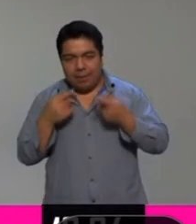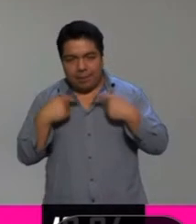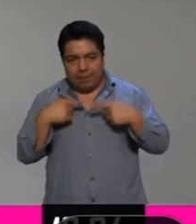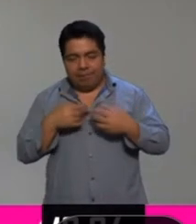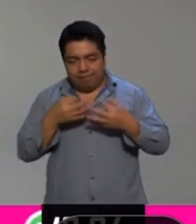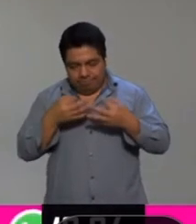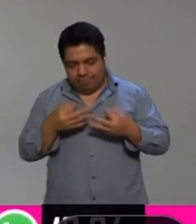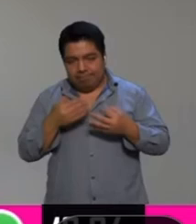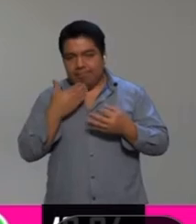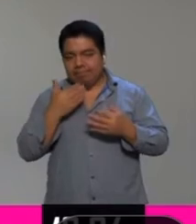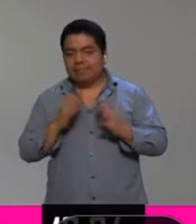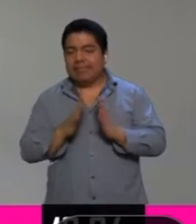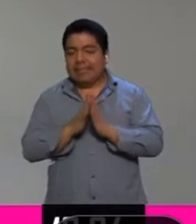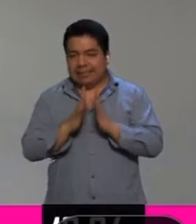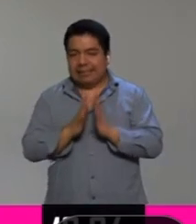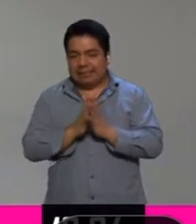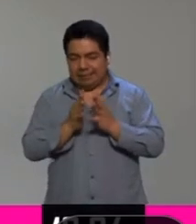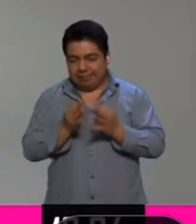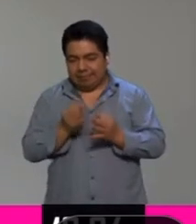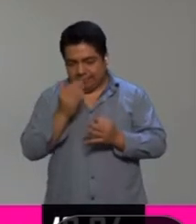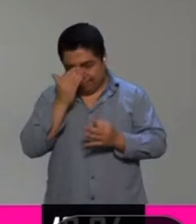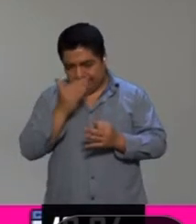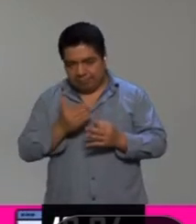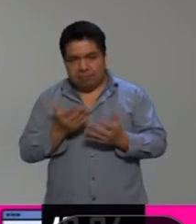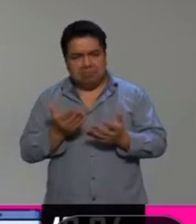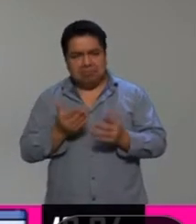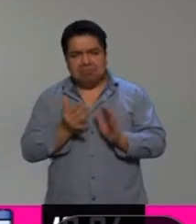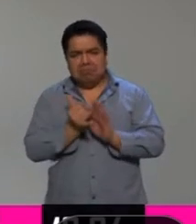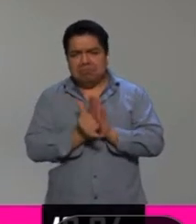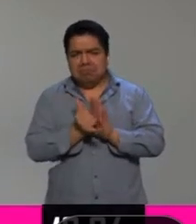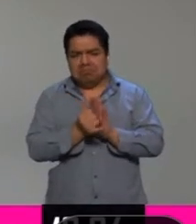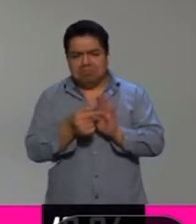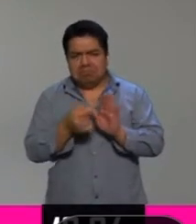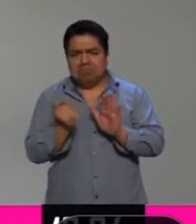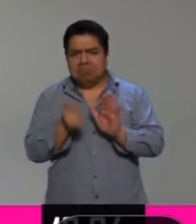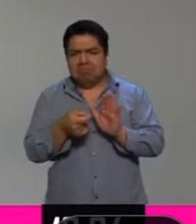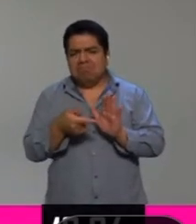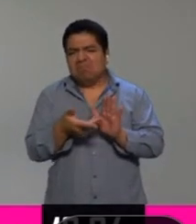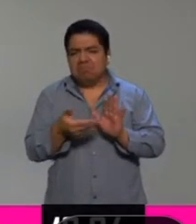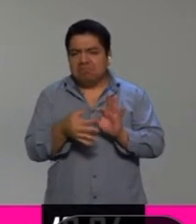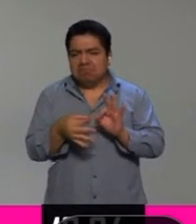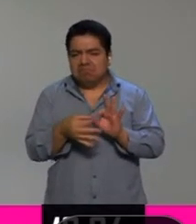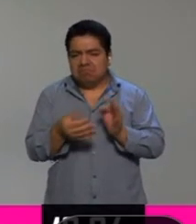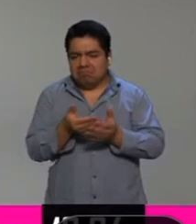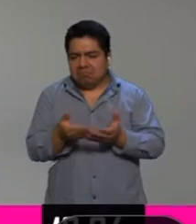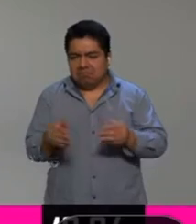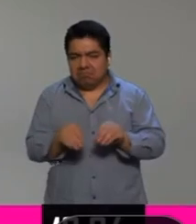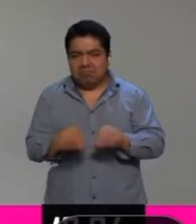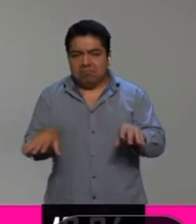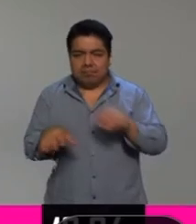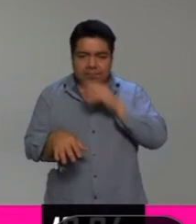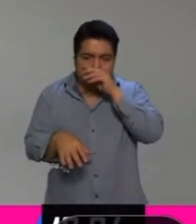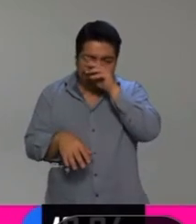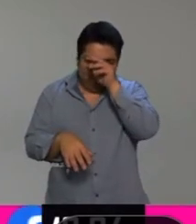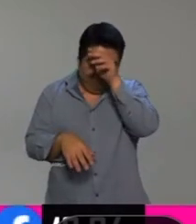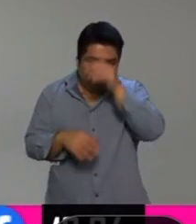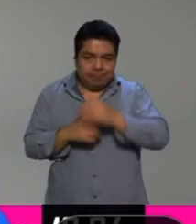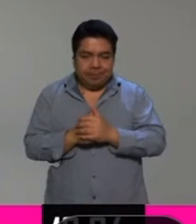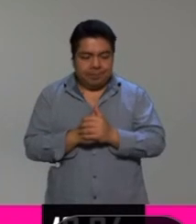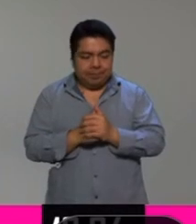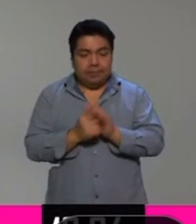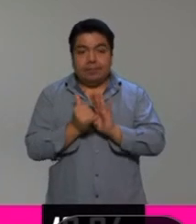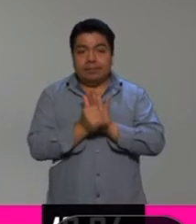que sí participa y contigo. Y que sí le sabe. ¿Y de qué trata el lugar para que además se haga todavía más el canal. Popular? ¿El canal de bueno, qué trata? Bueno,